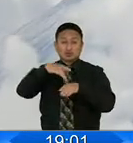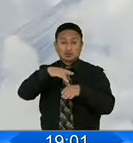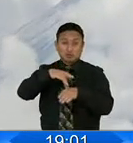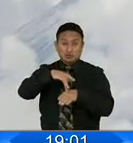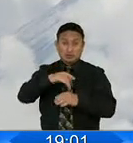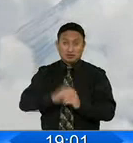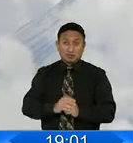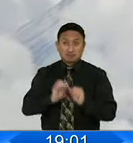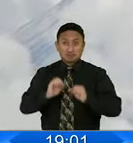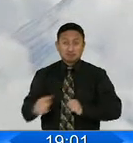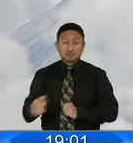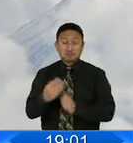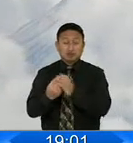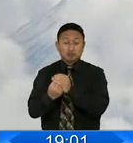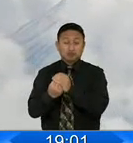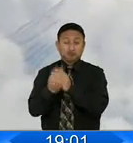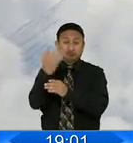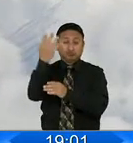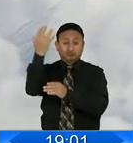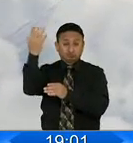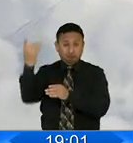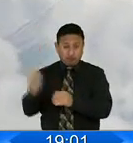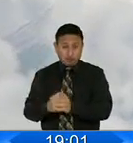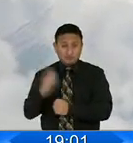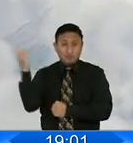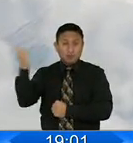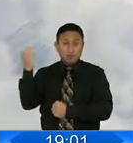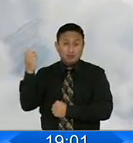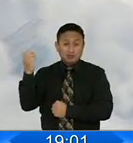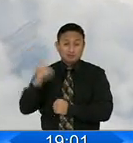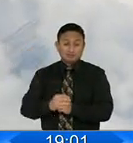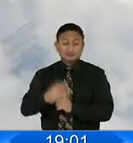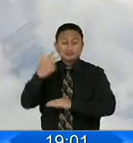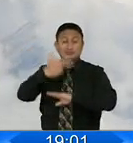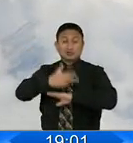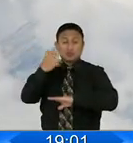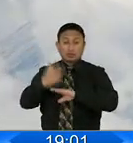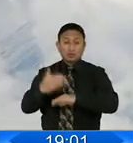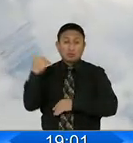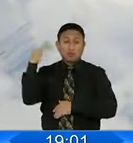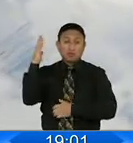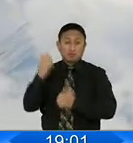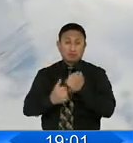emisión de cenizas del volcán Sangay, siendo la provincia del Chimborazo la más afectada.